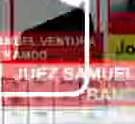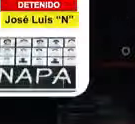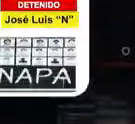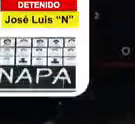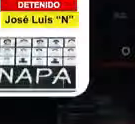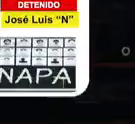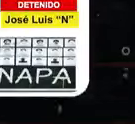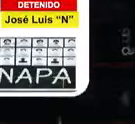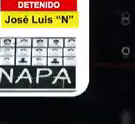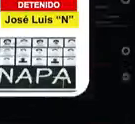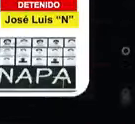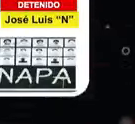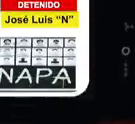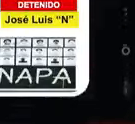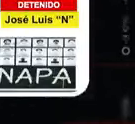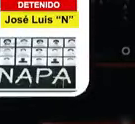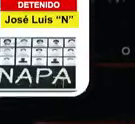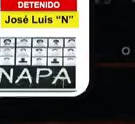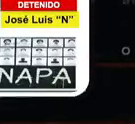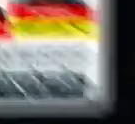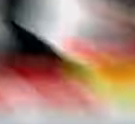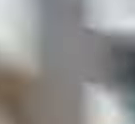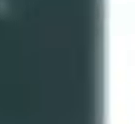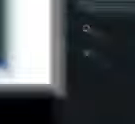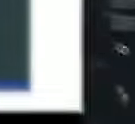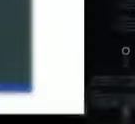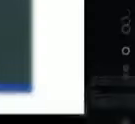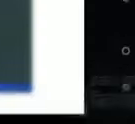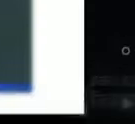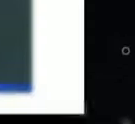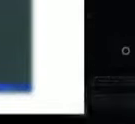4. Samuel Ventura y el caso Ayotzinapa.